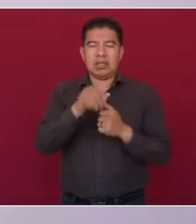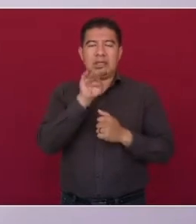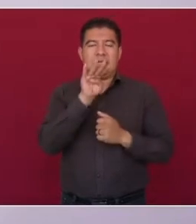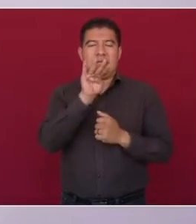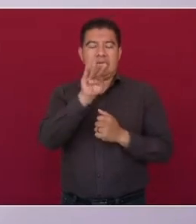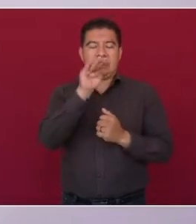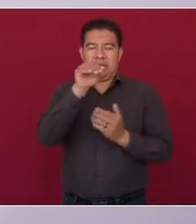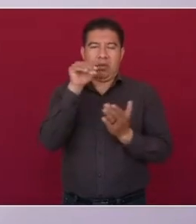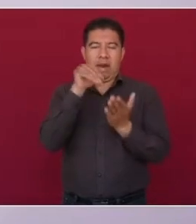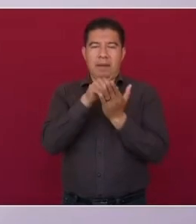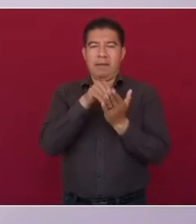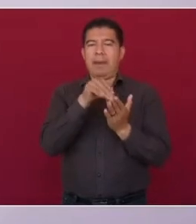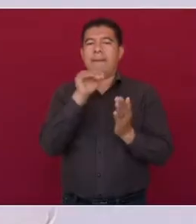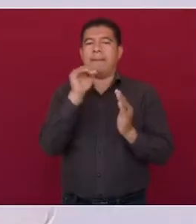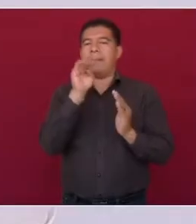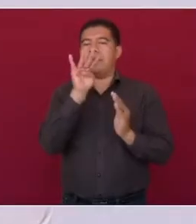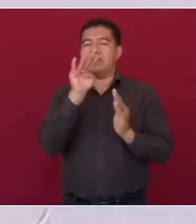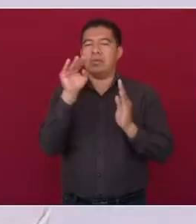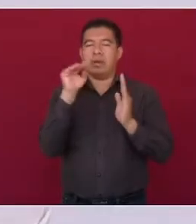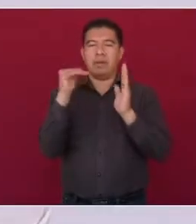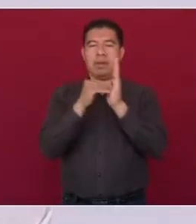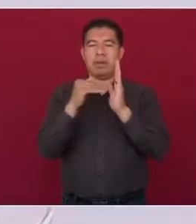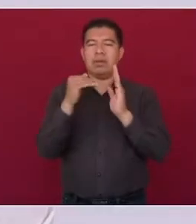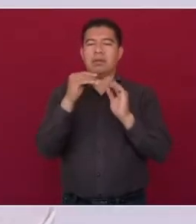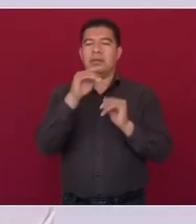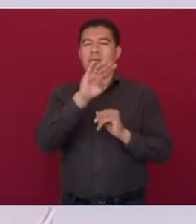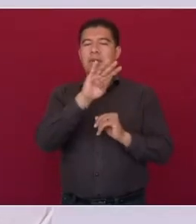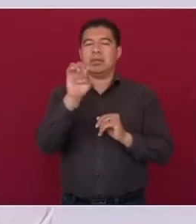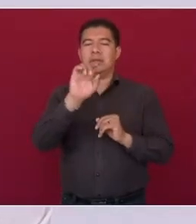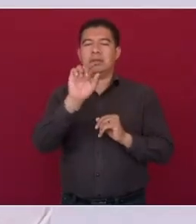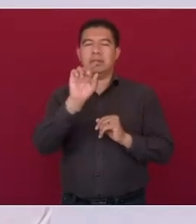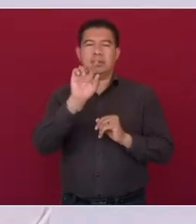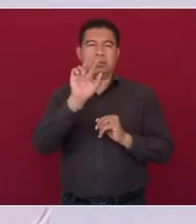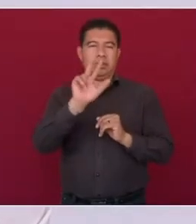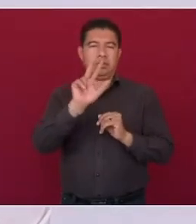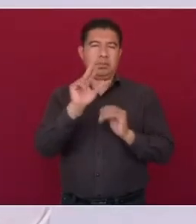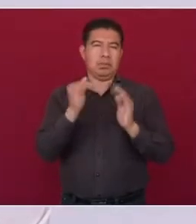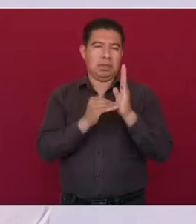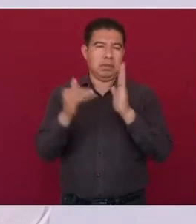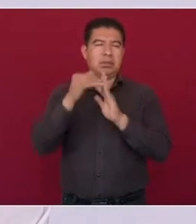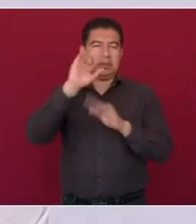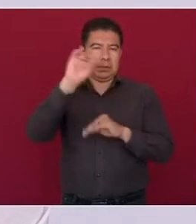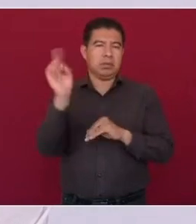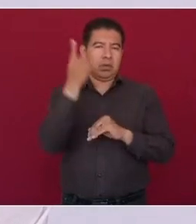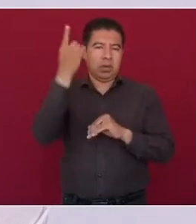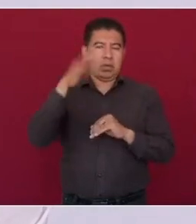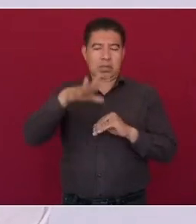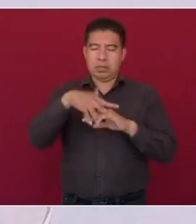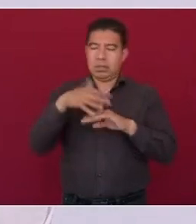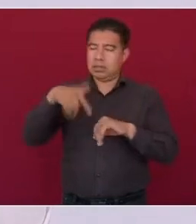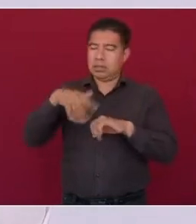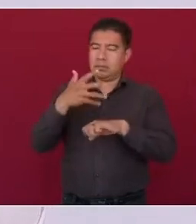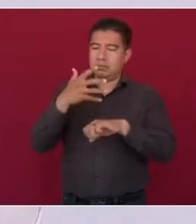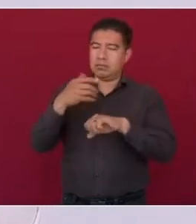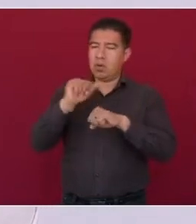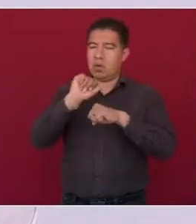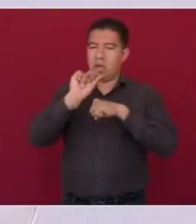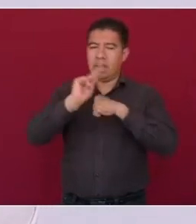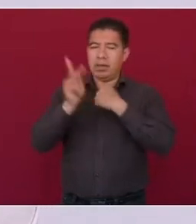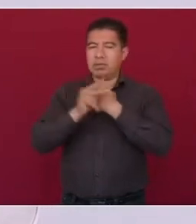19.428 millones de dólares. Va a seguir creciendo la inversión extranjera.